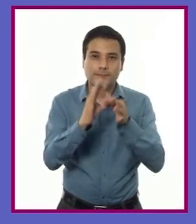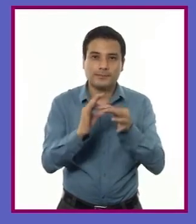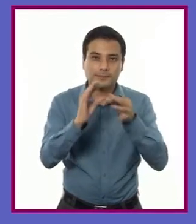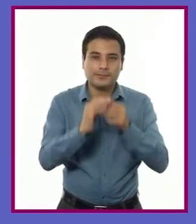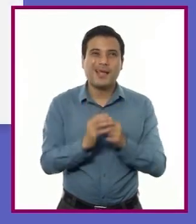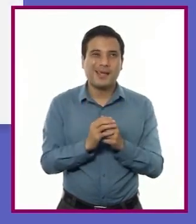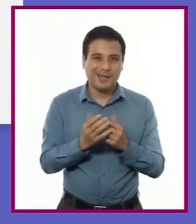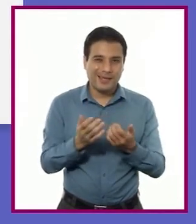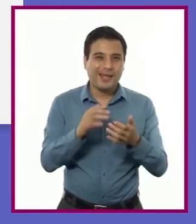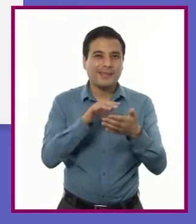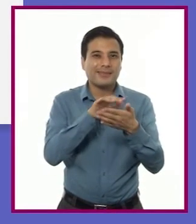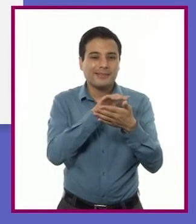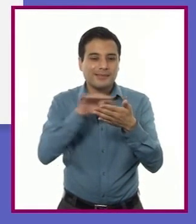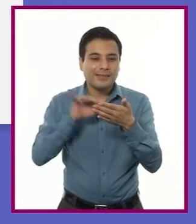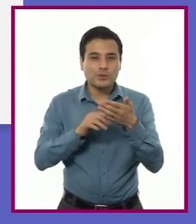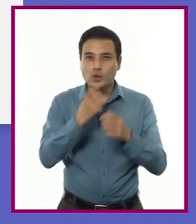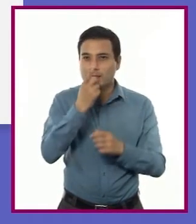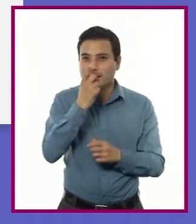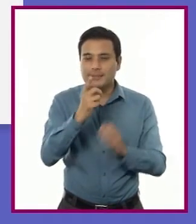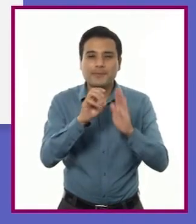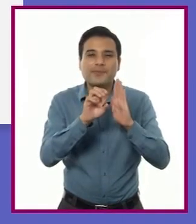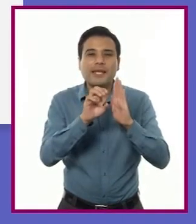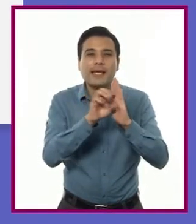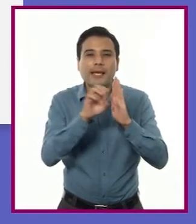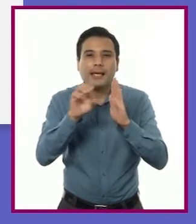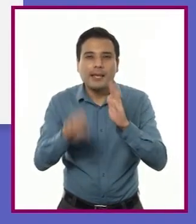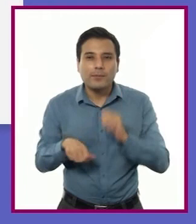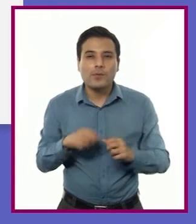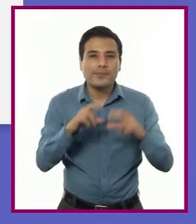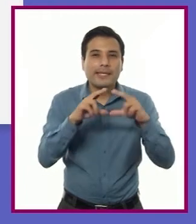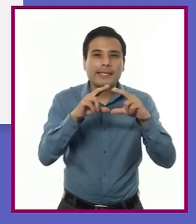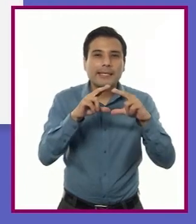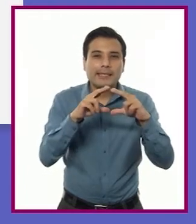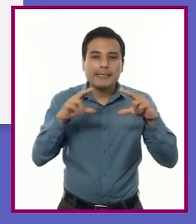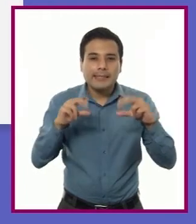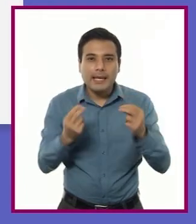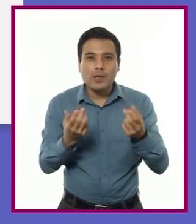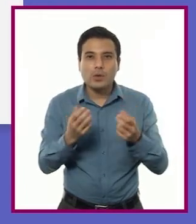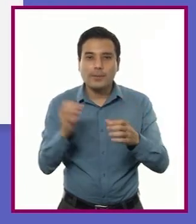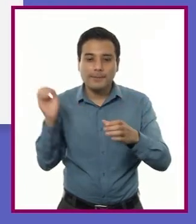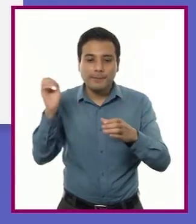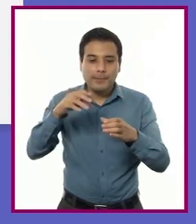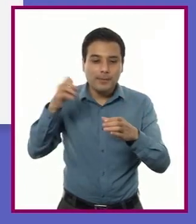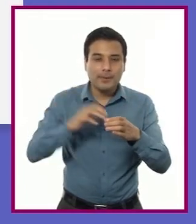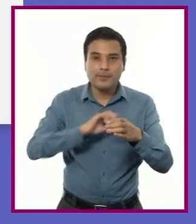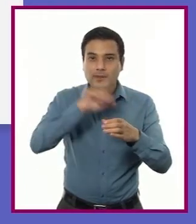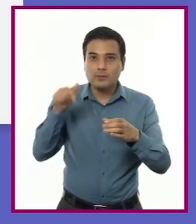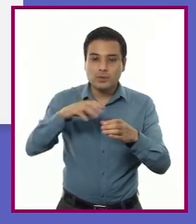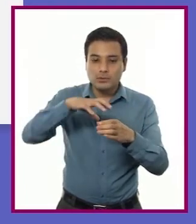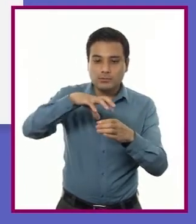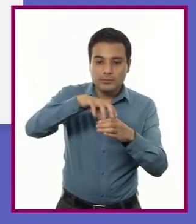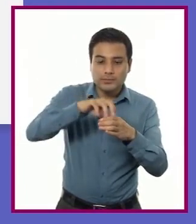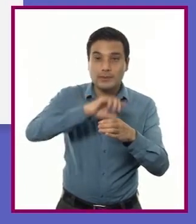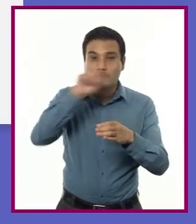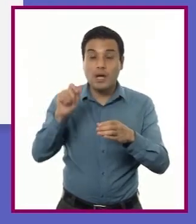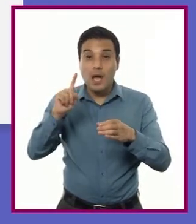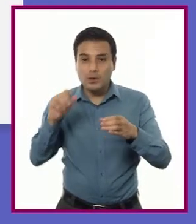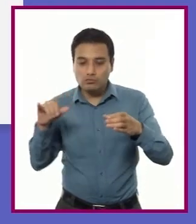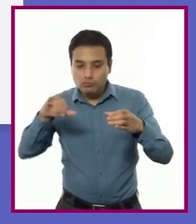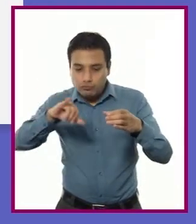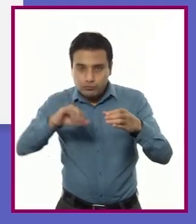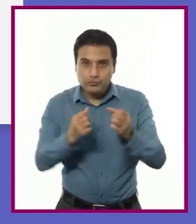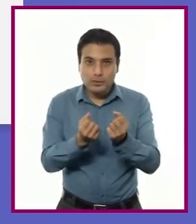texto menciona, si ponemos unos cubos de hielo, agua sólida, en una olla y los calentamos, se